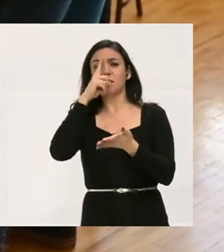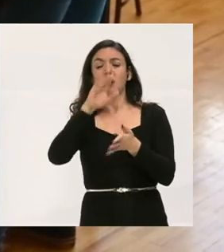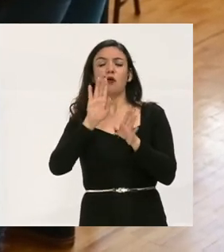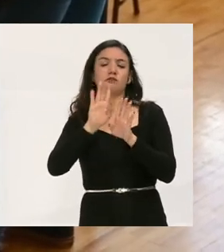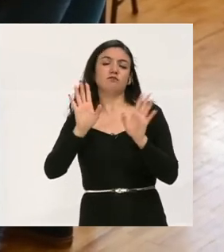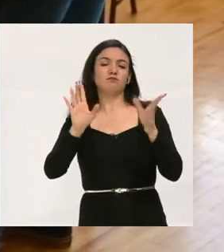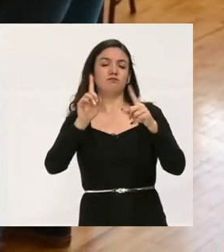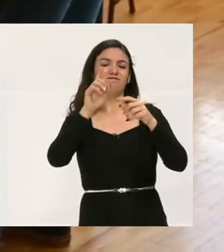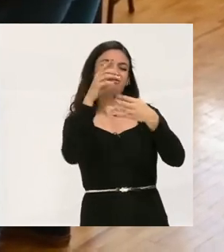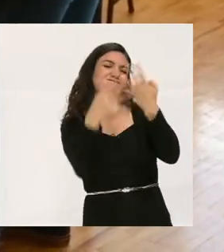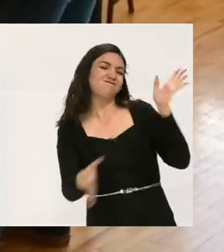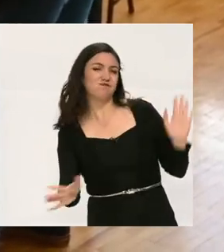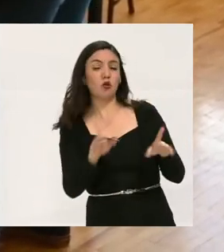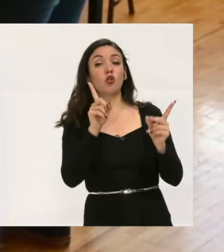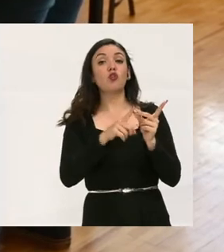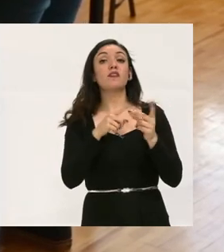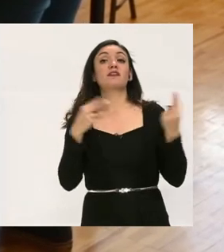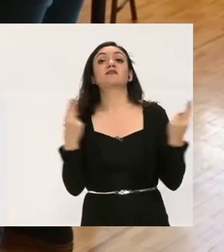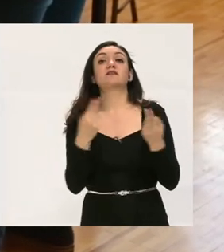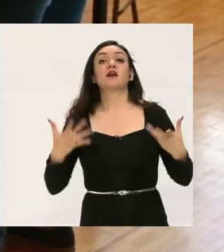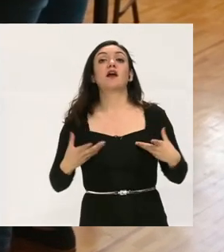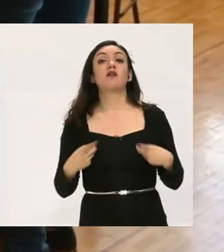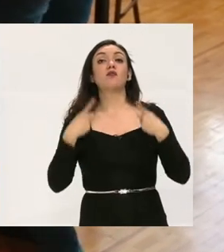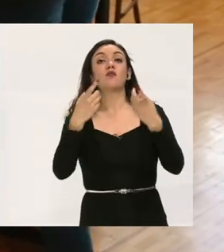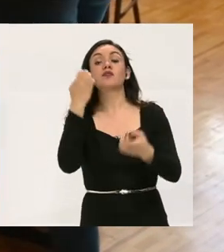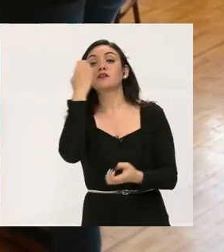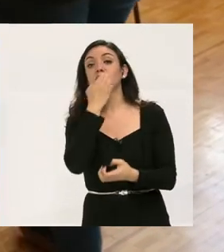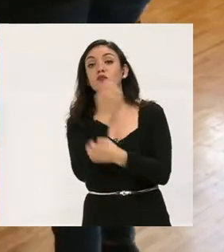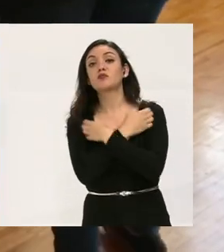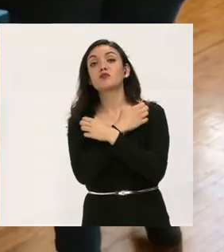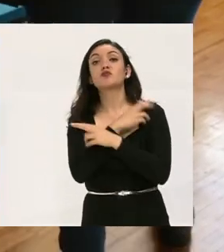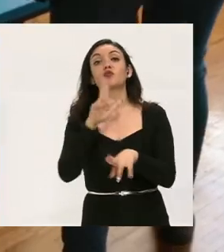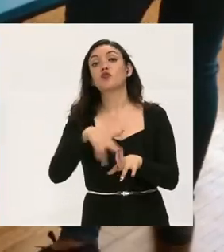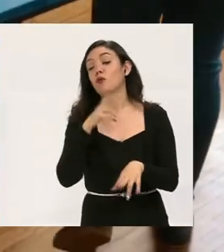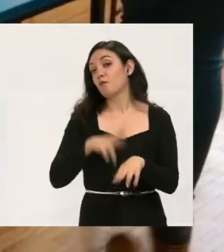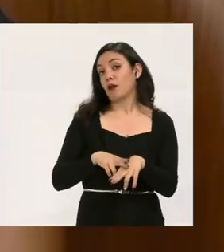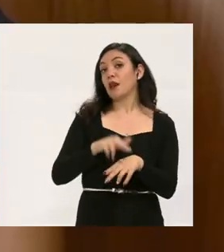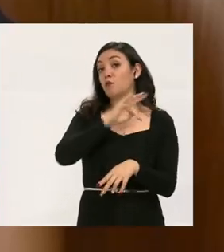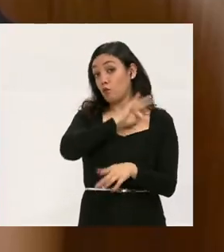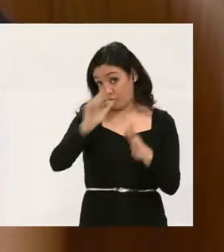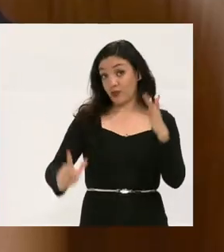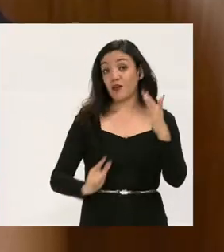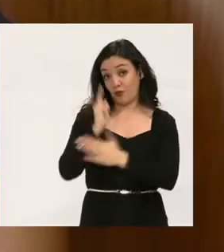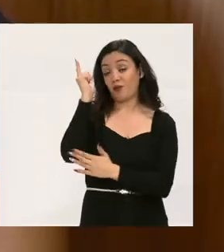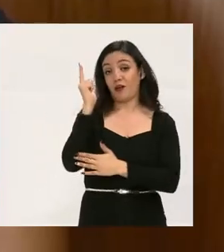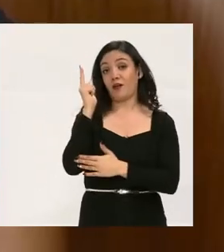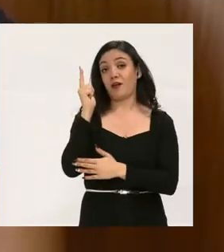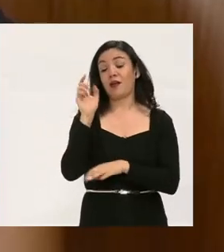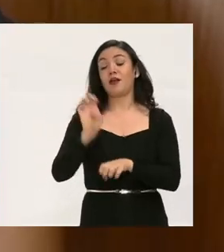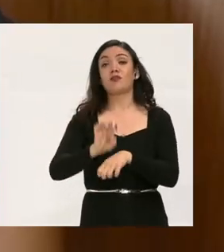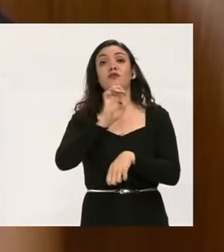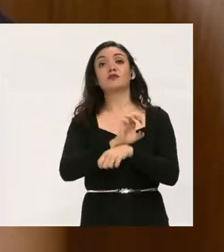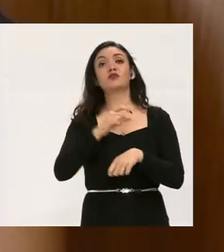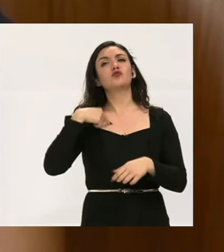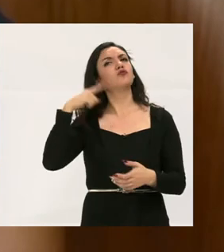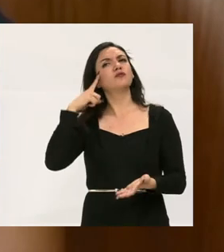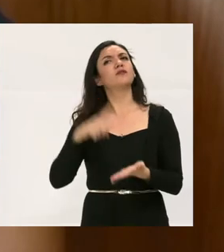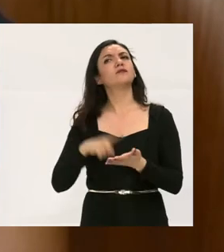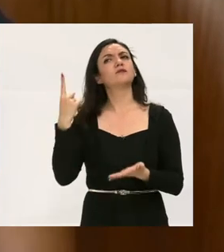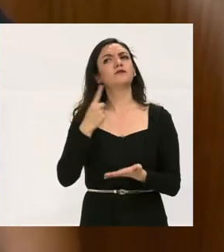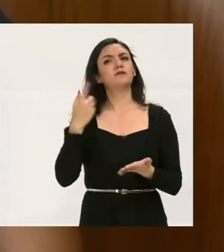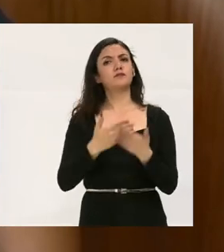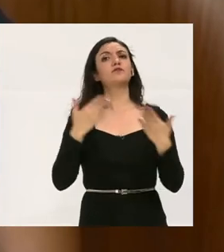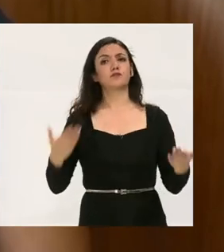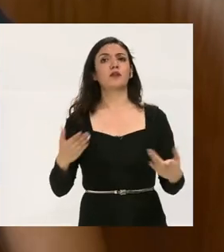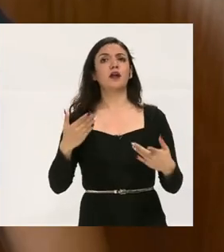discapacidades condiciones síndromes es que necesitan de una educación regular y que lo pueden lograr entonces yo